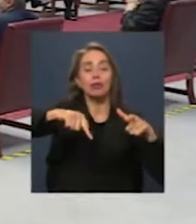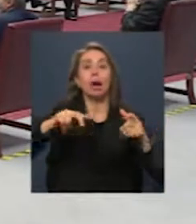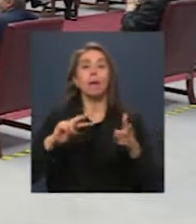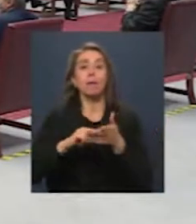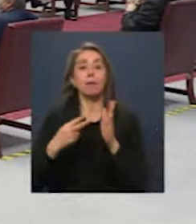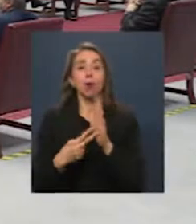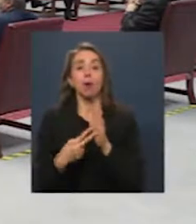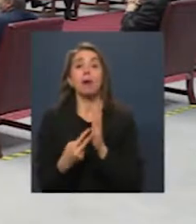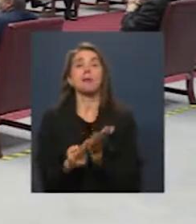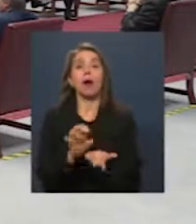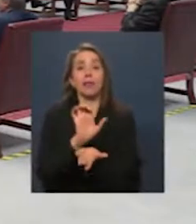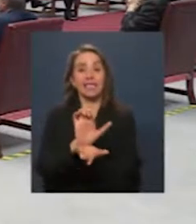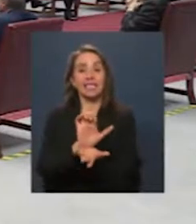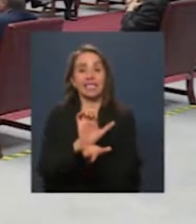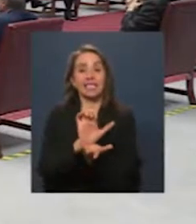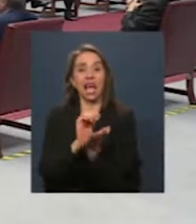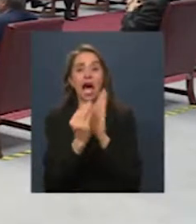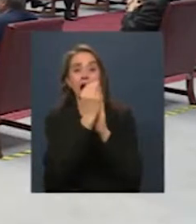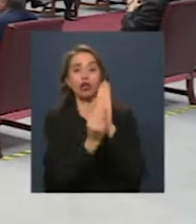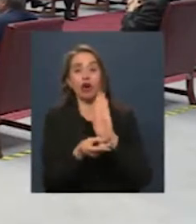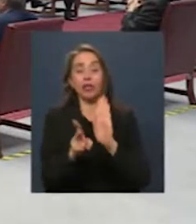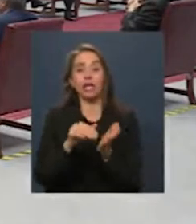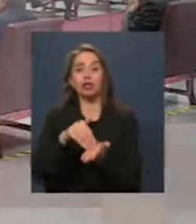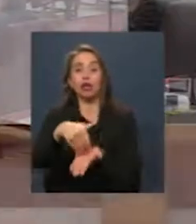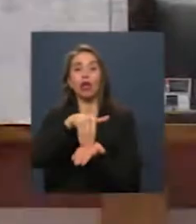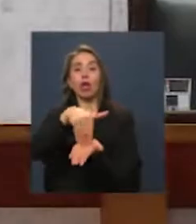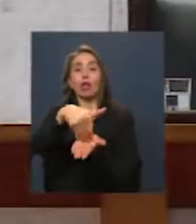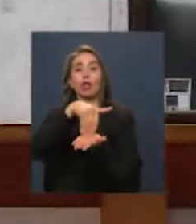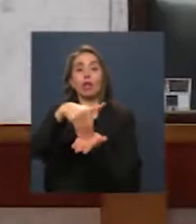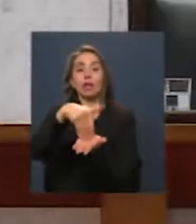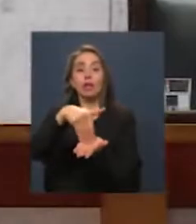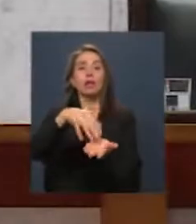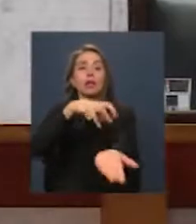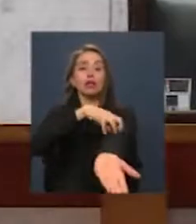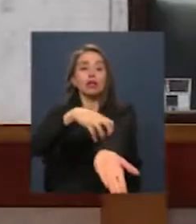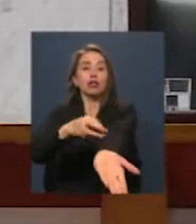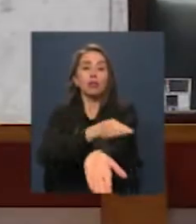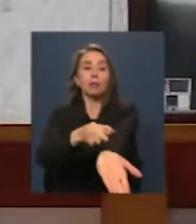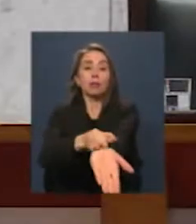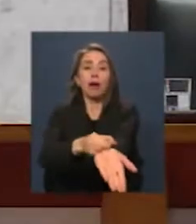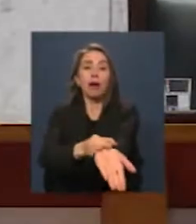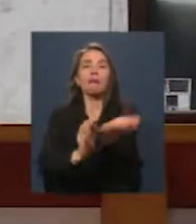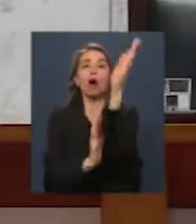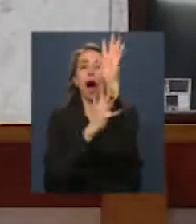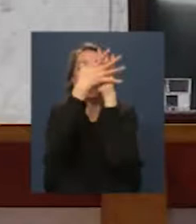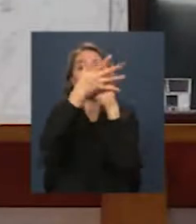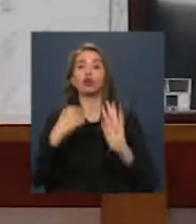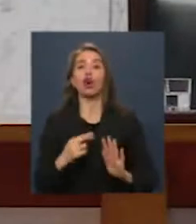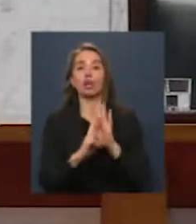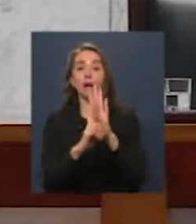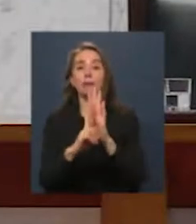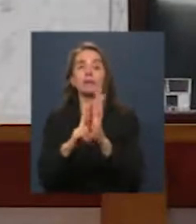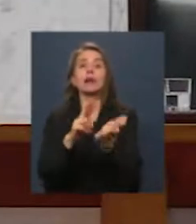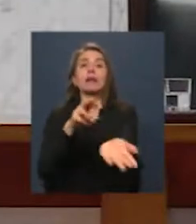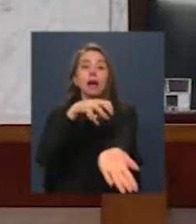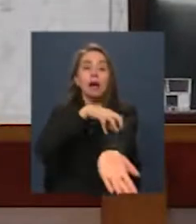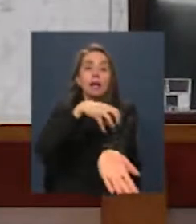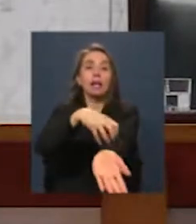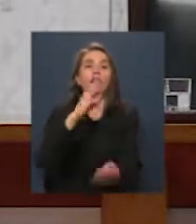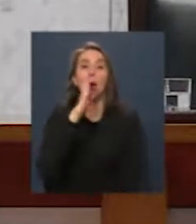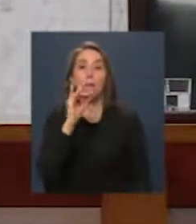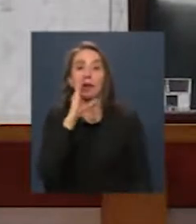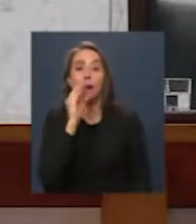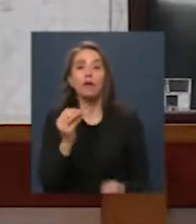básico. El Estado de Derecho tambalea particularmente en zonas de la Araucanía, región que represento, en la región del Bío Bío y en